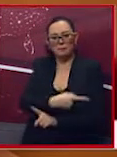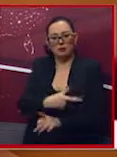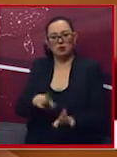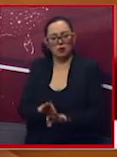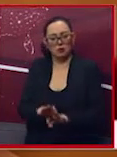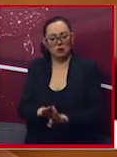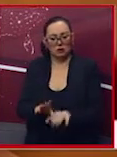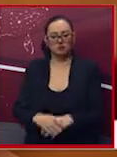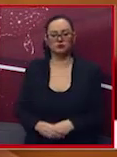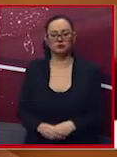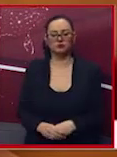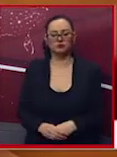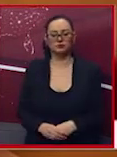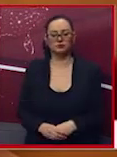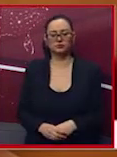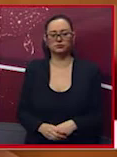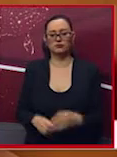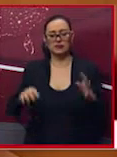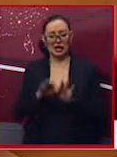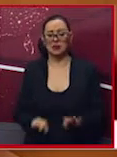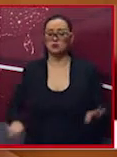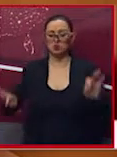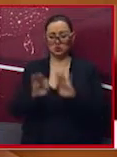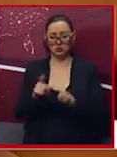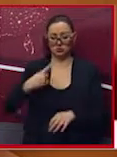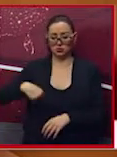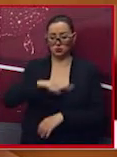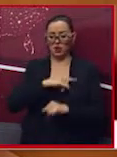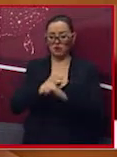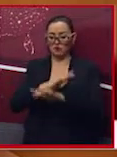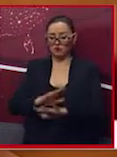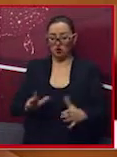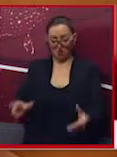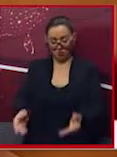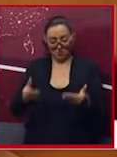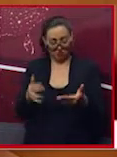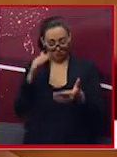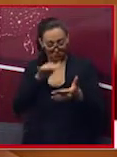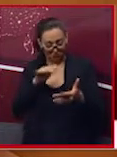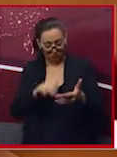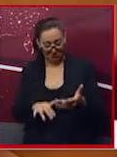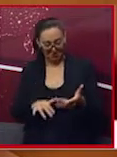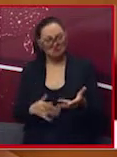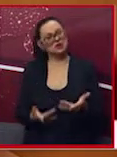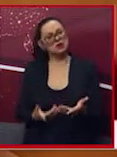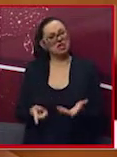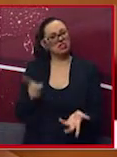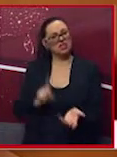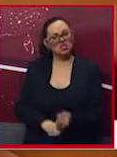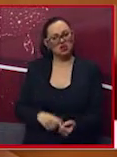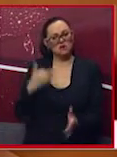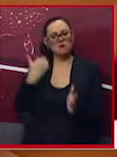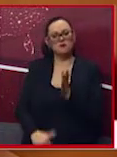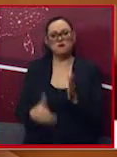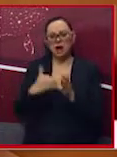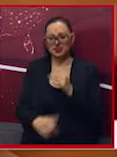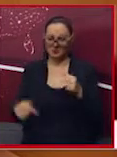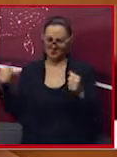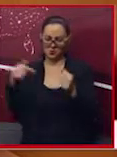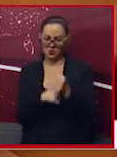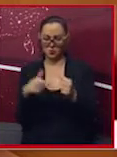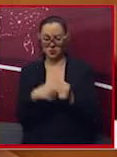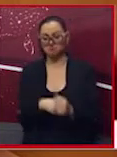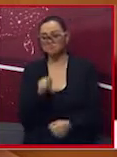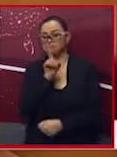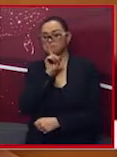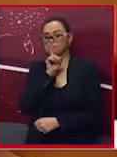Lo más importante del informe que analizamos no es lo que dice, sino lo que calla, lo que oculta, de lo que no